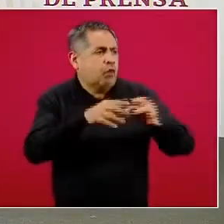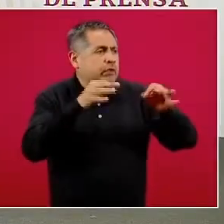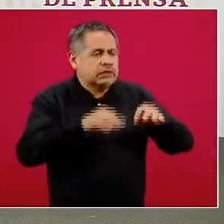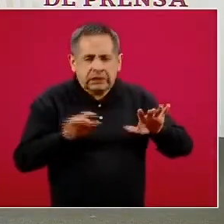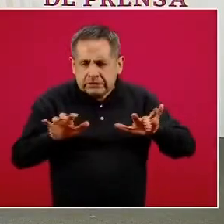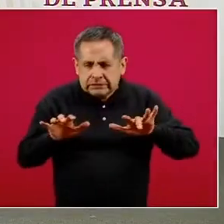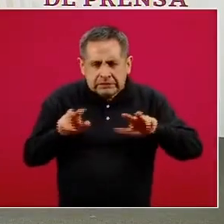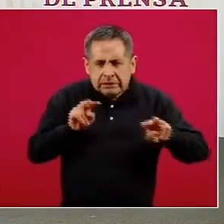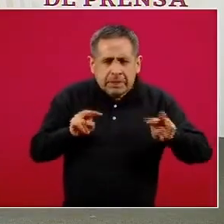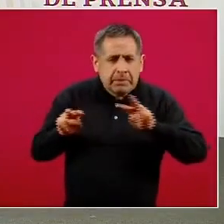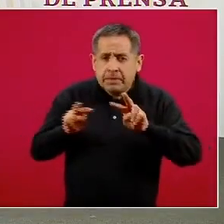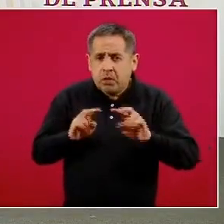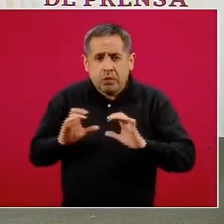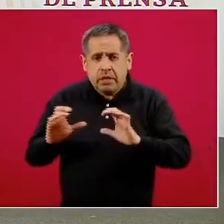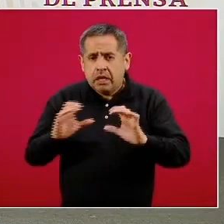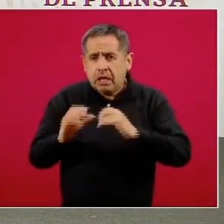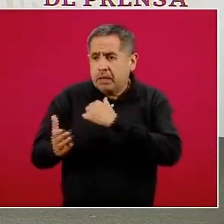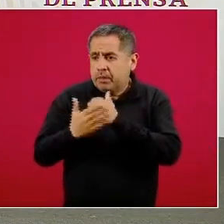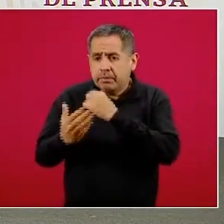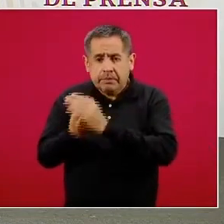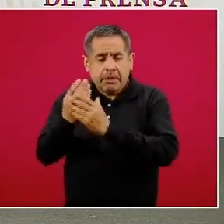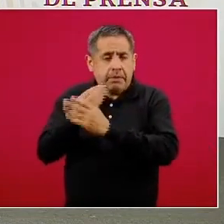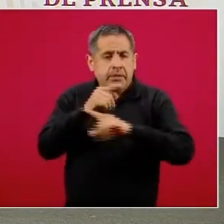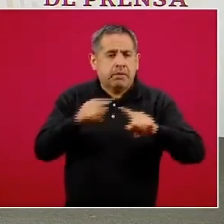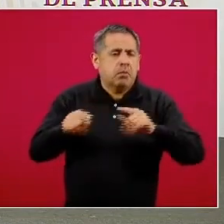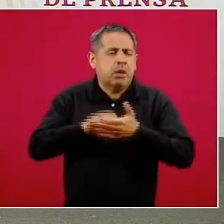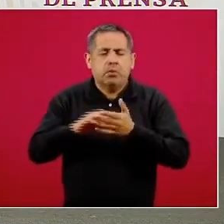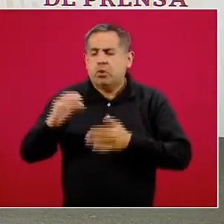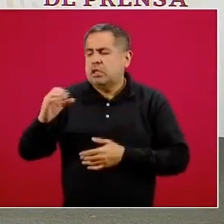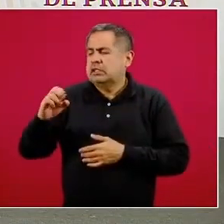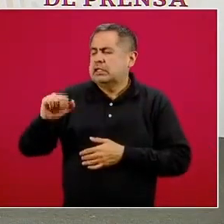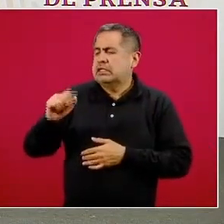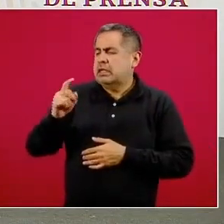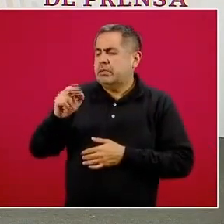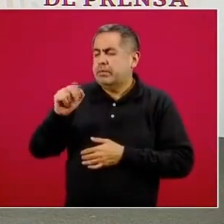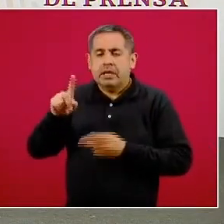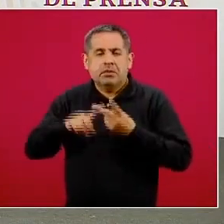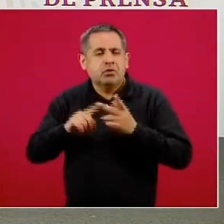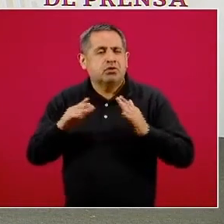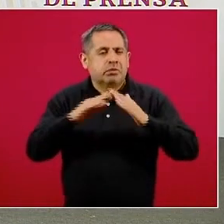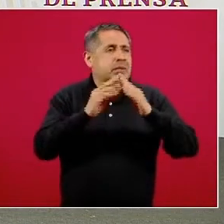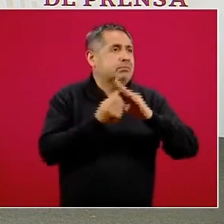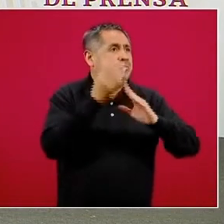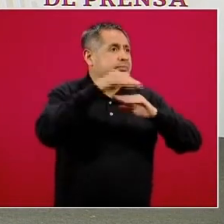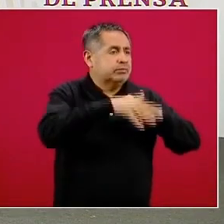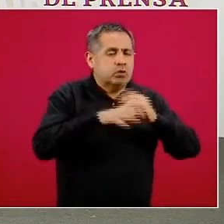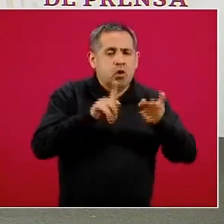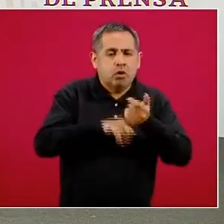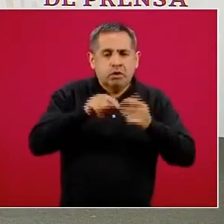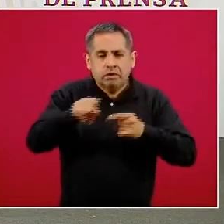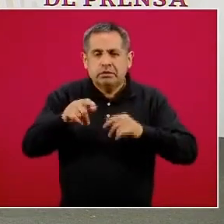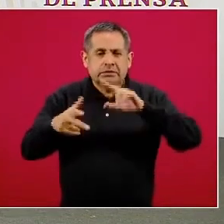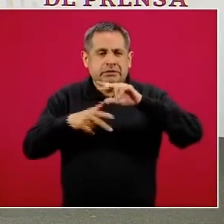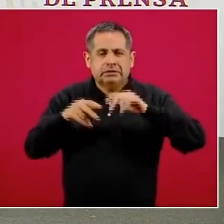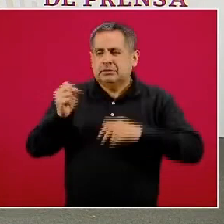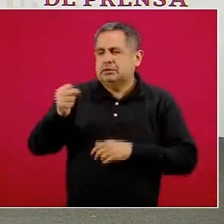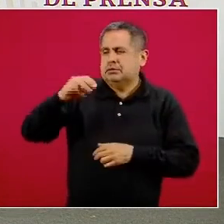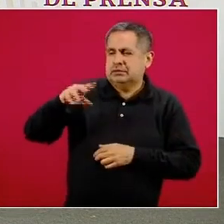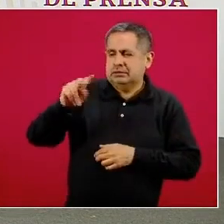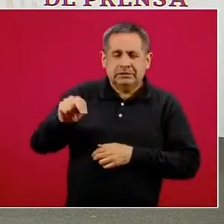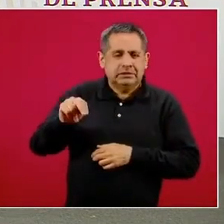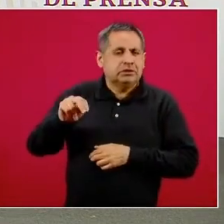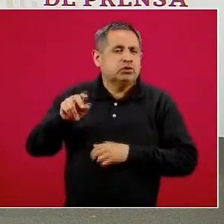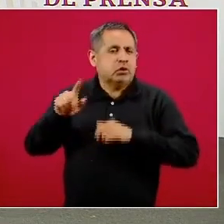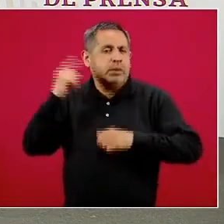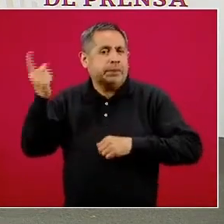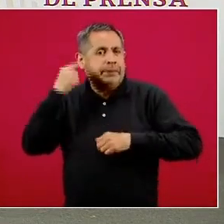oficiales en nuestro país de, por ejemplo, el CENAPRED, ¿no?, para ver la alerta volcánica, o el Servicio Meteorológico Nacional, de quien también